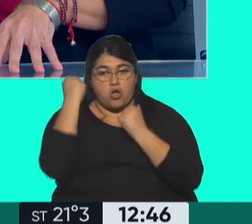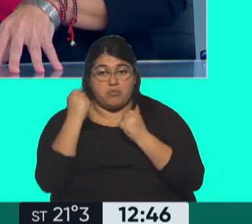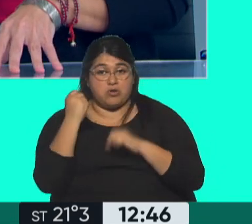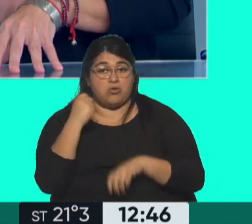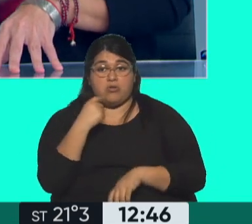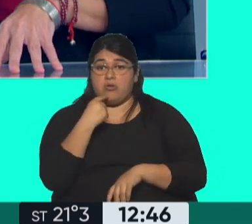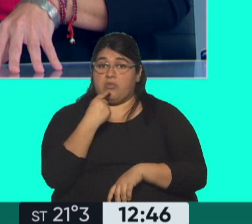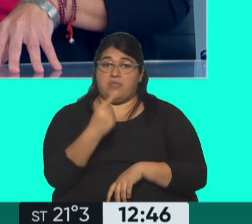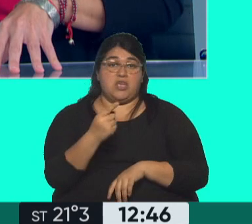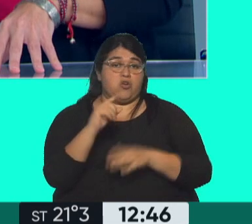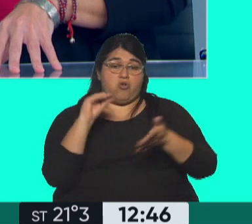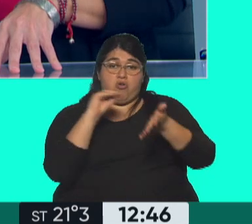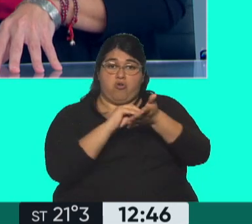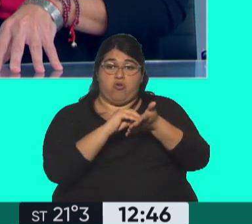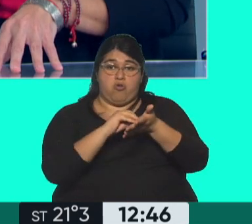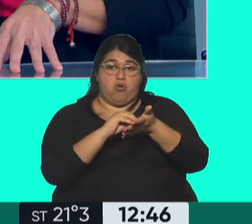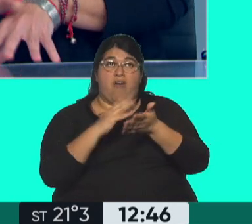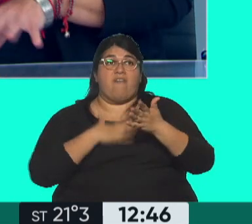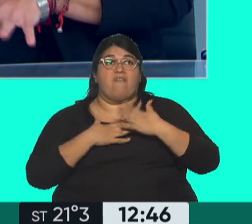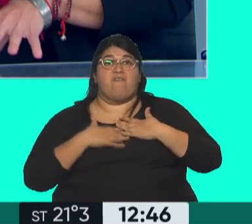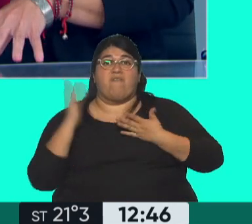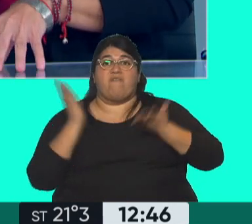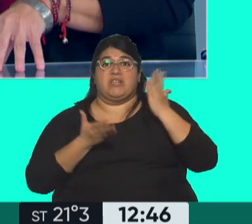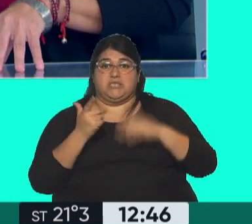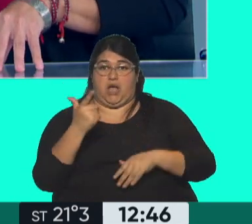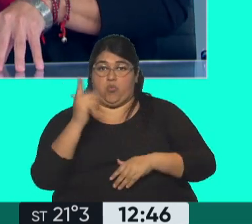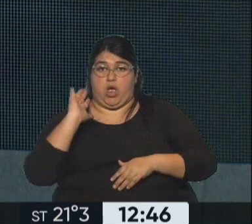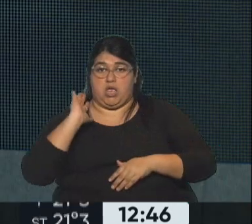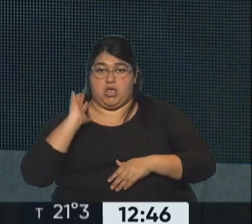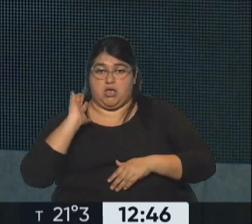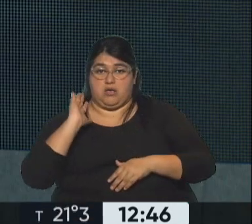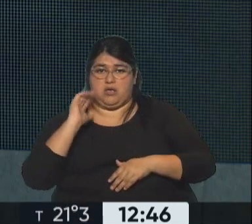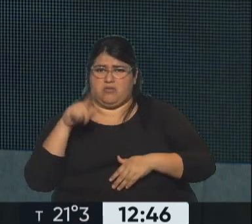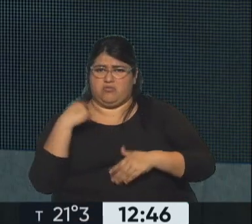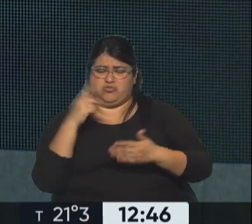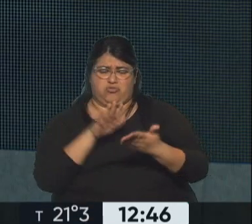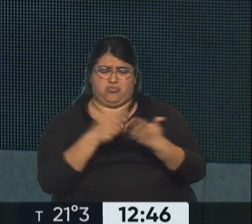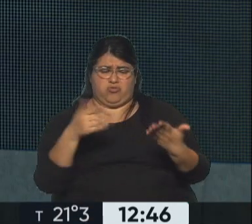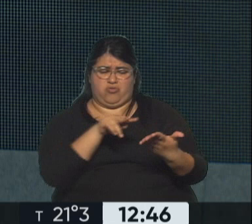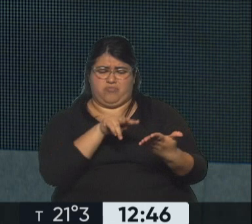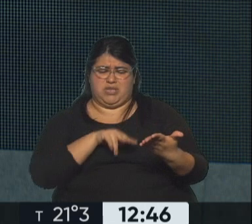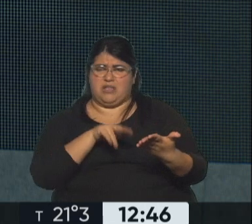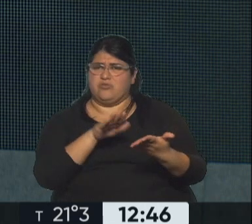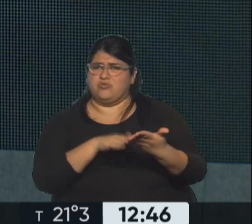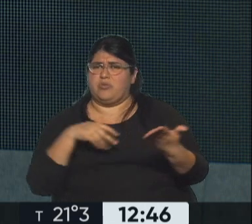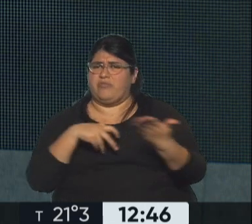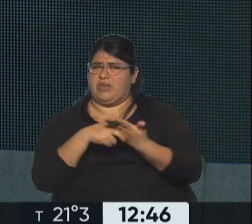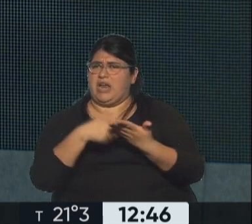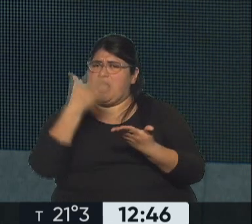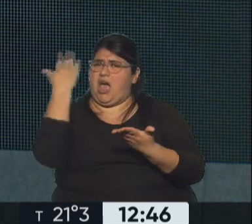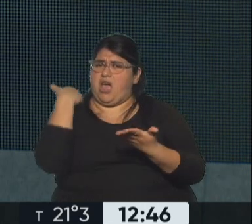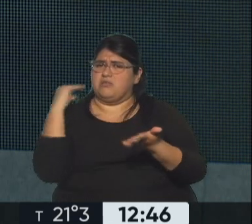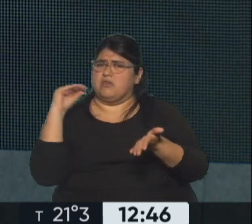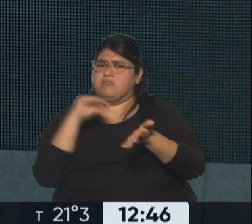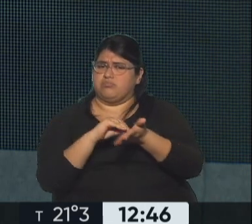no estaba acreditada la violencia física. Y eso es raro, ¿sabes por qué? Porque mira, estamos mirando aquí, por ejemplo, lo que la Fiscalía apelaba en ese momento, y nos